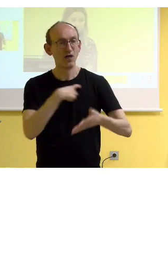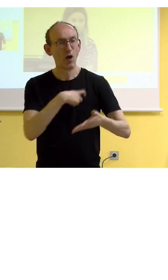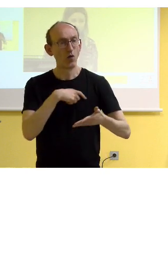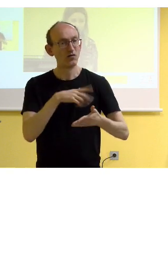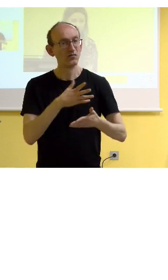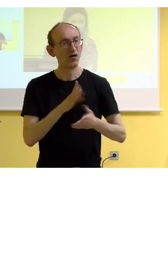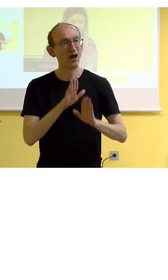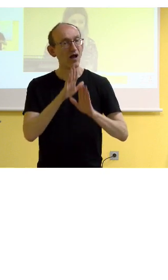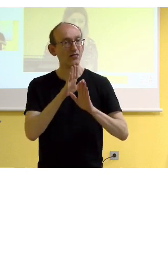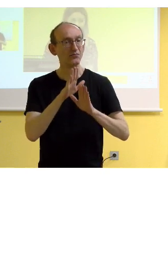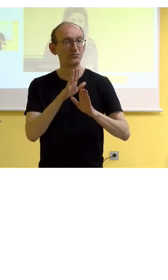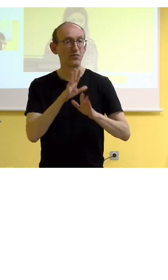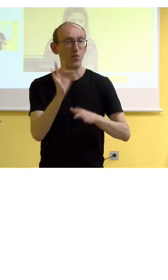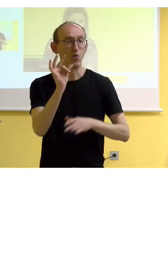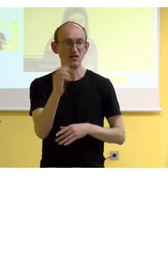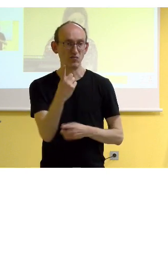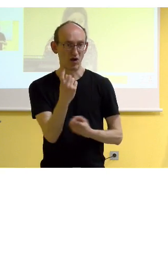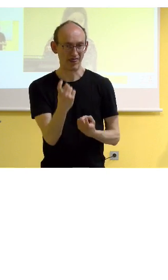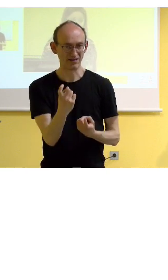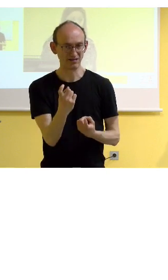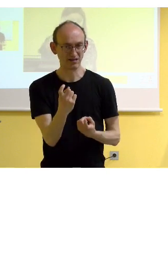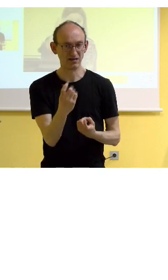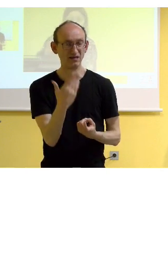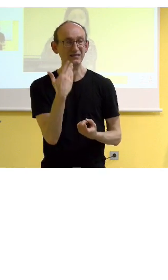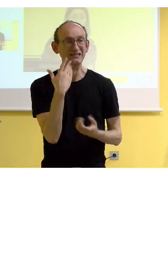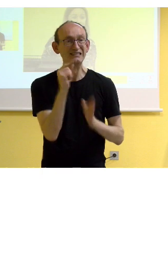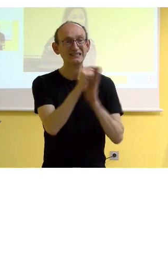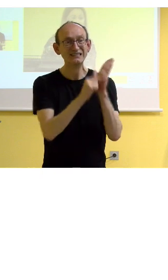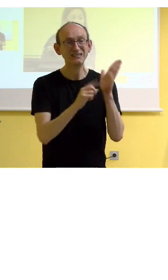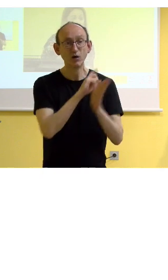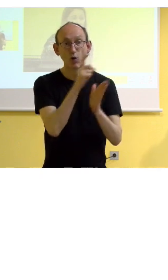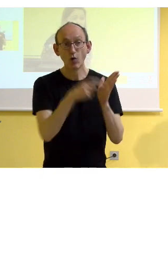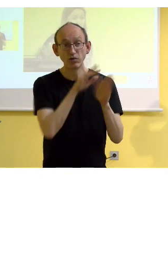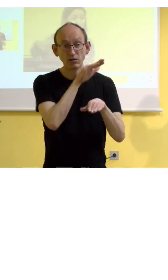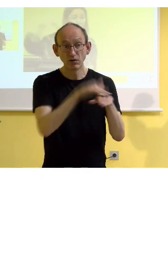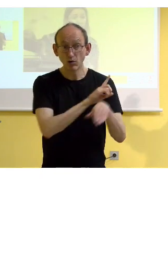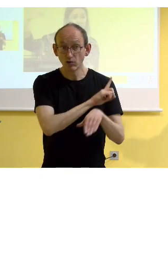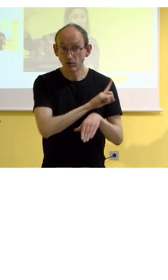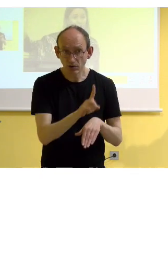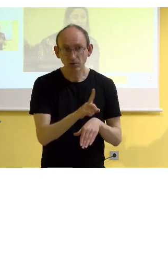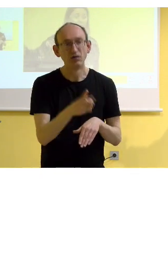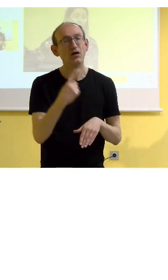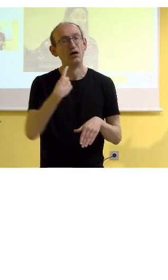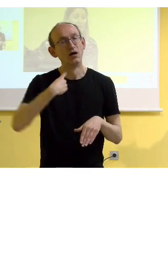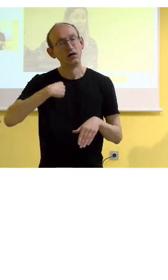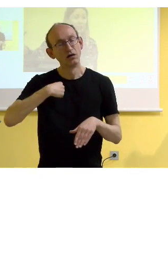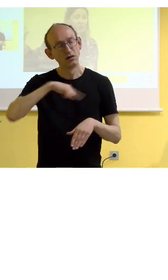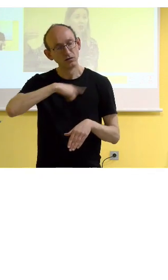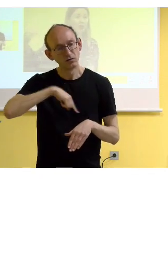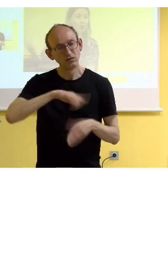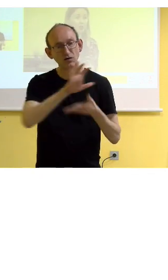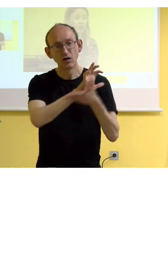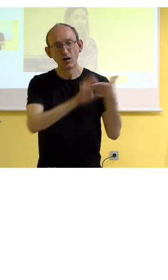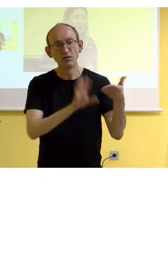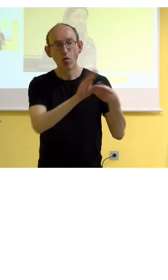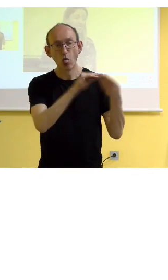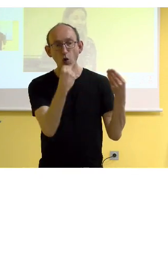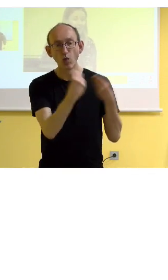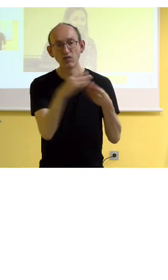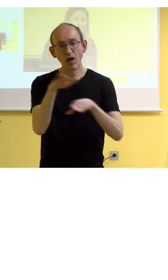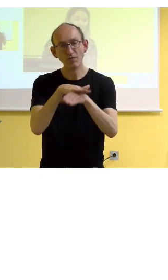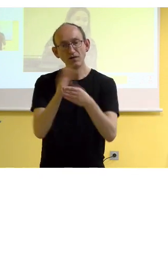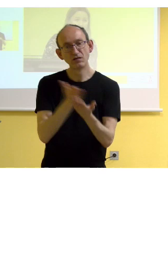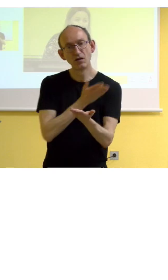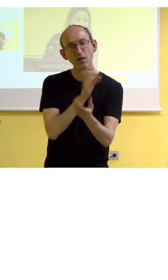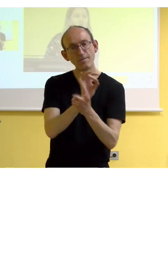os he contado. O sea, que si no cumple los criterios, nosotros tenemos que mandar al ministerio esa documentación. Esas tardan más